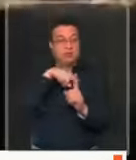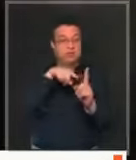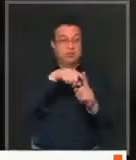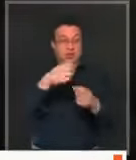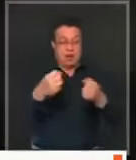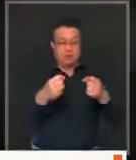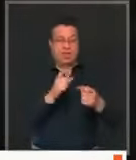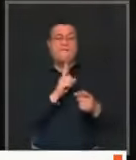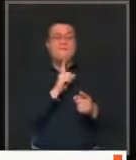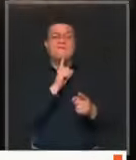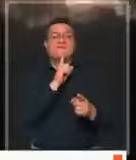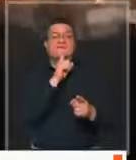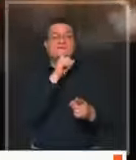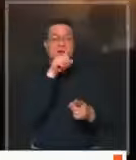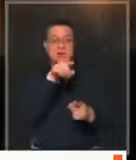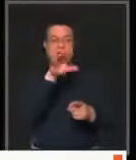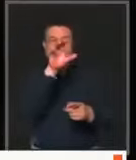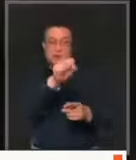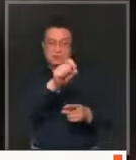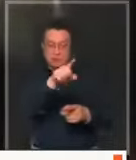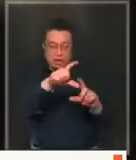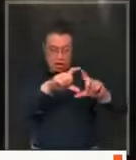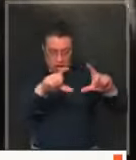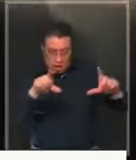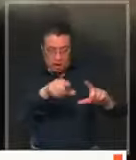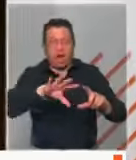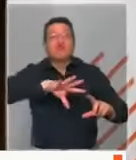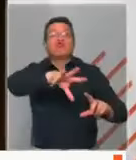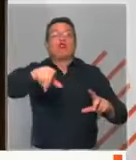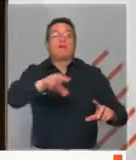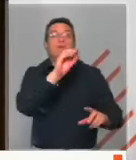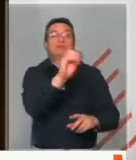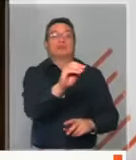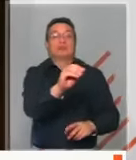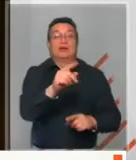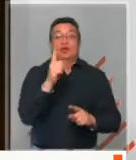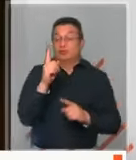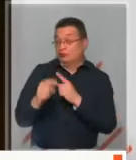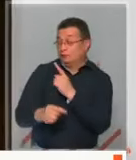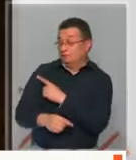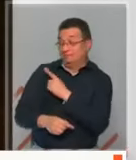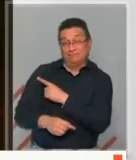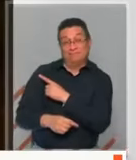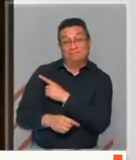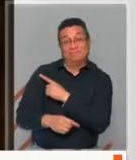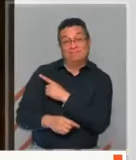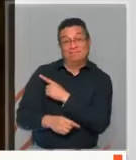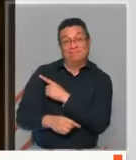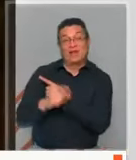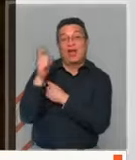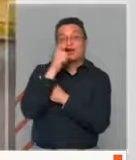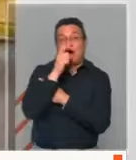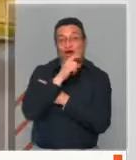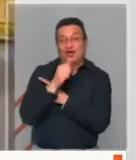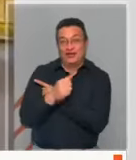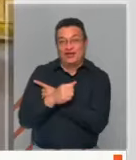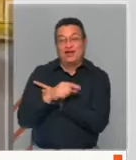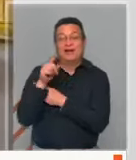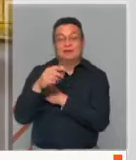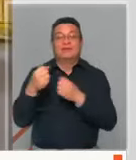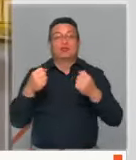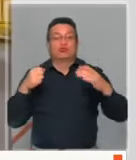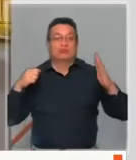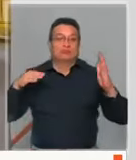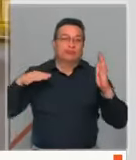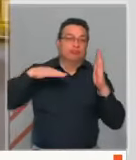alta gama tras detectarse que tenían encargo por robo. Uno de ellos, este BMW rojo, que terminan